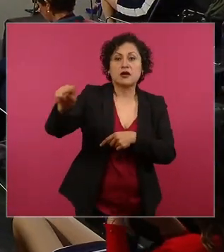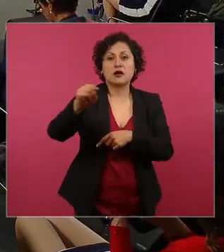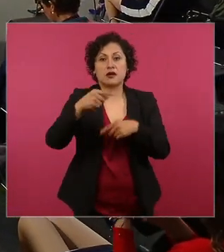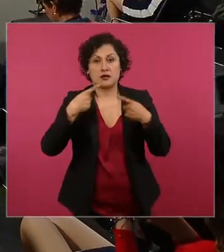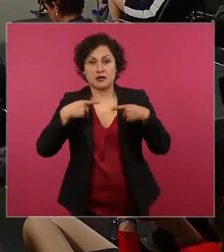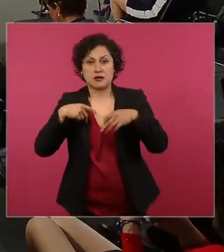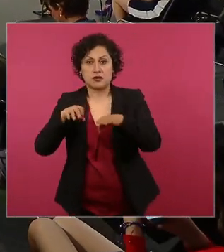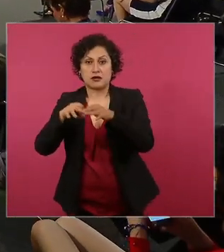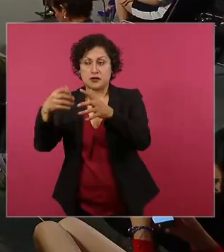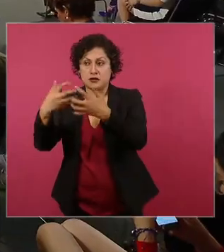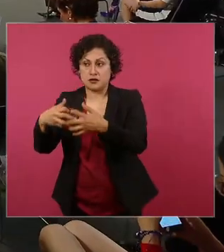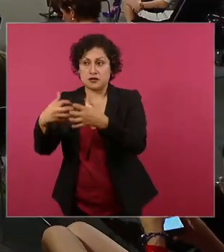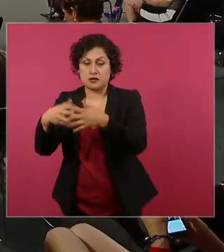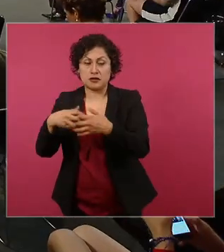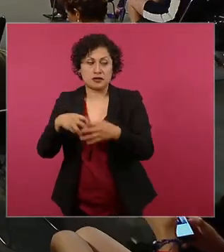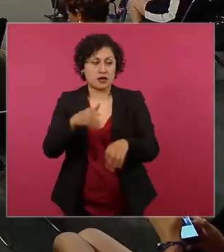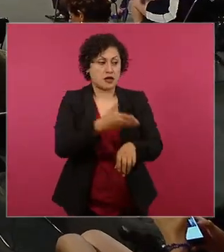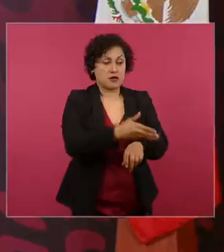para que fueran a trabajar